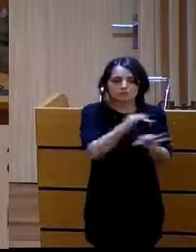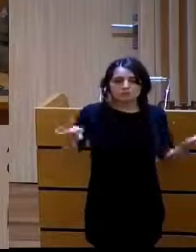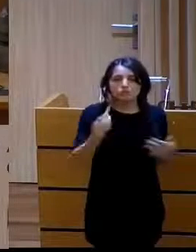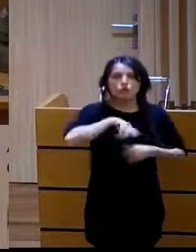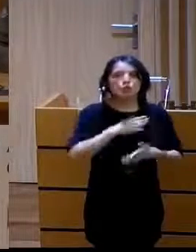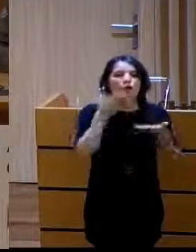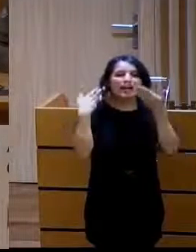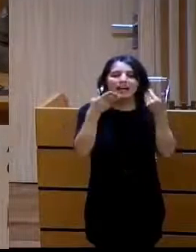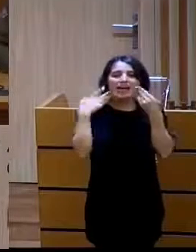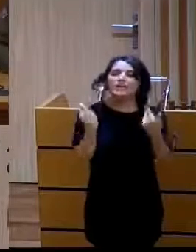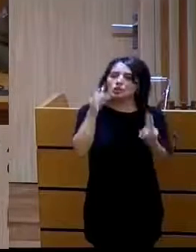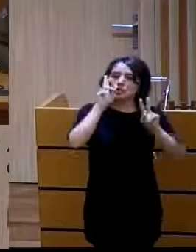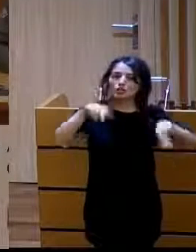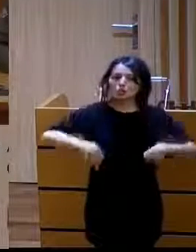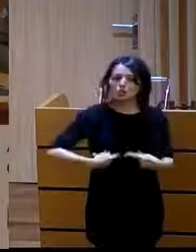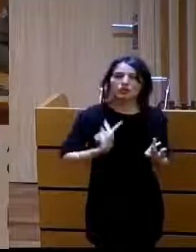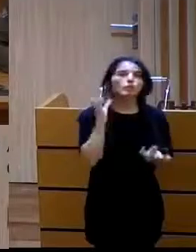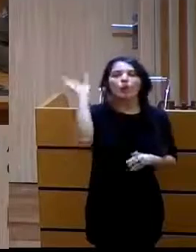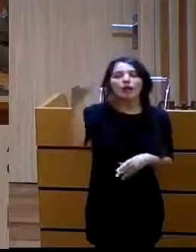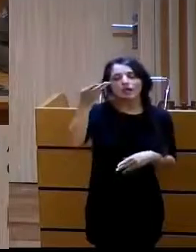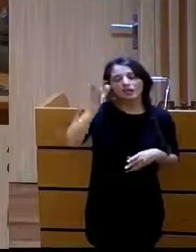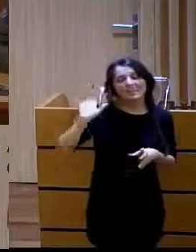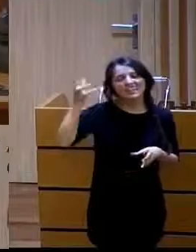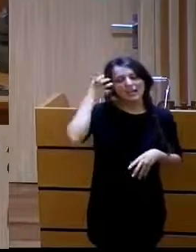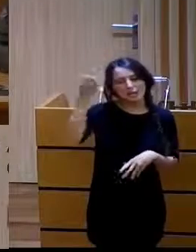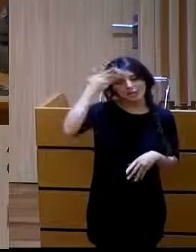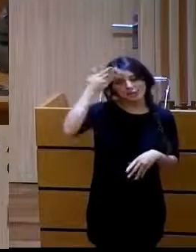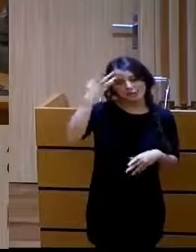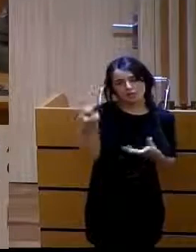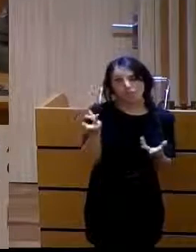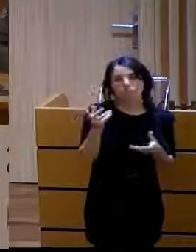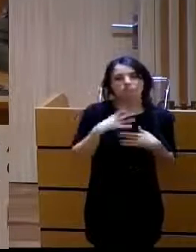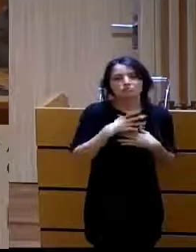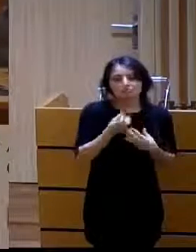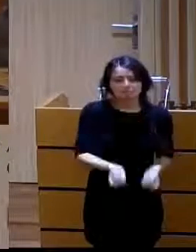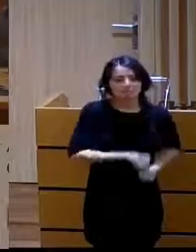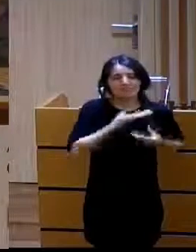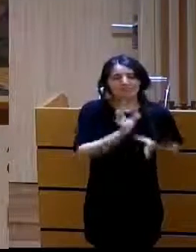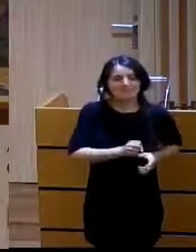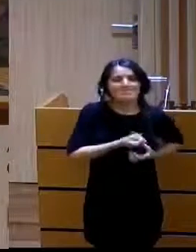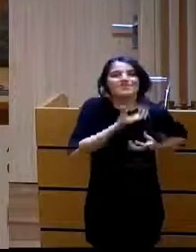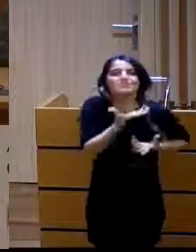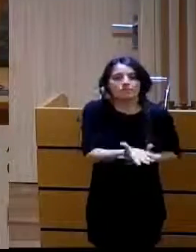Real Patronato, este premio que viene del corazón de las personas con discapacidad. Enhorabuena.